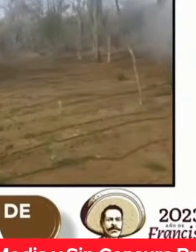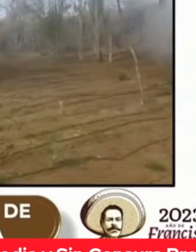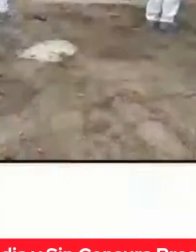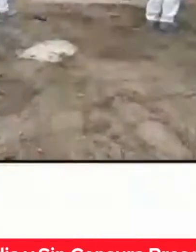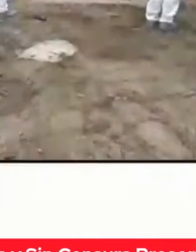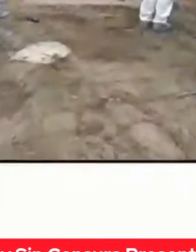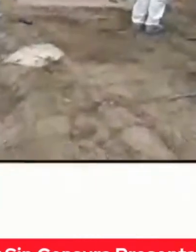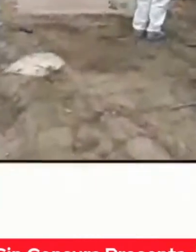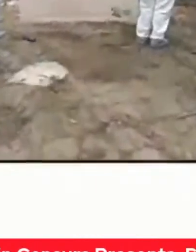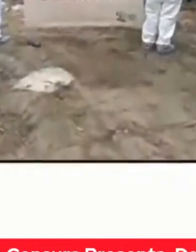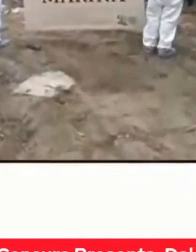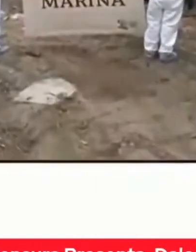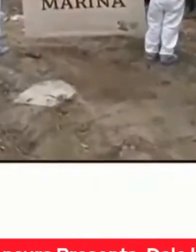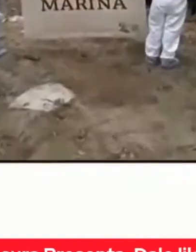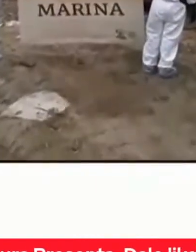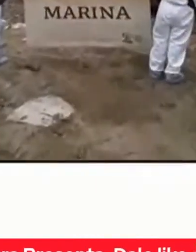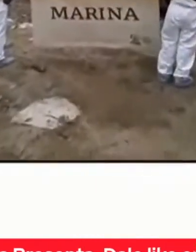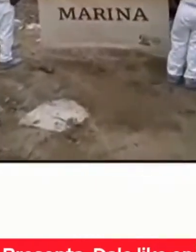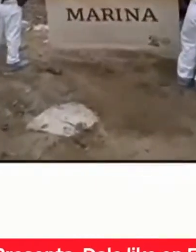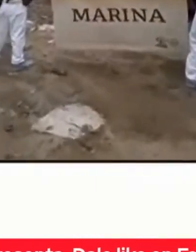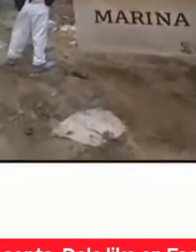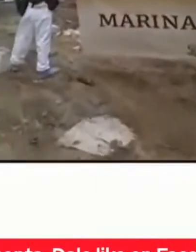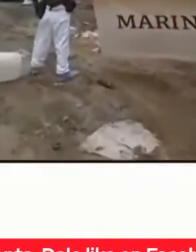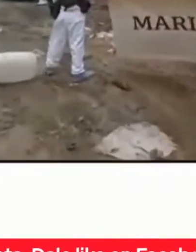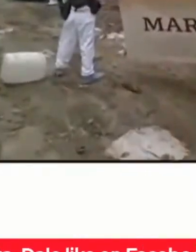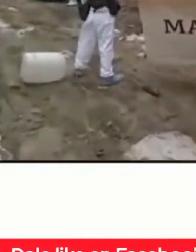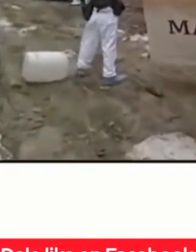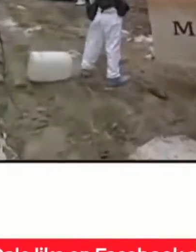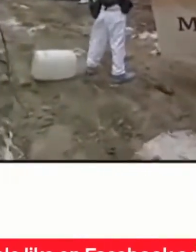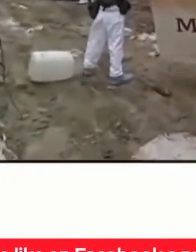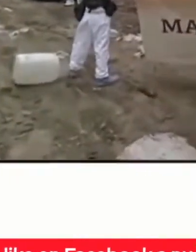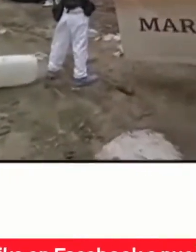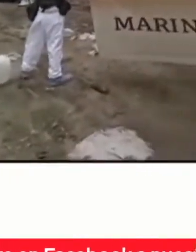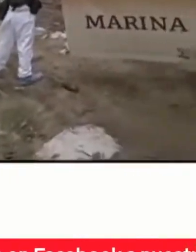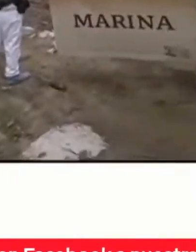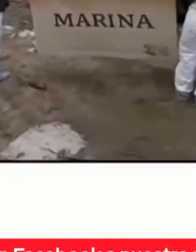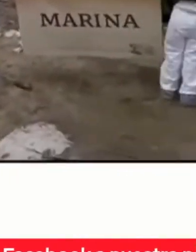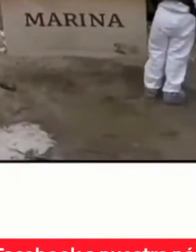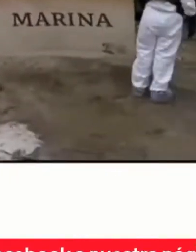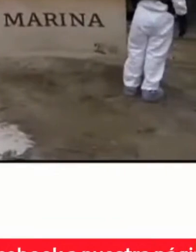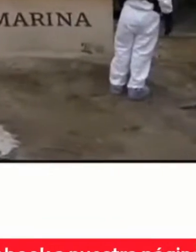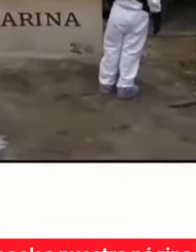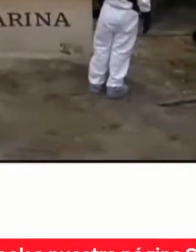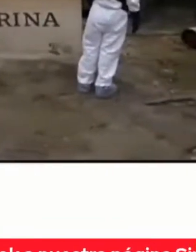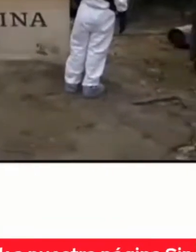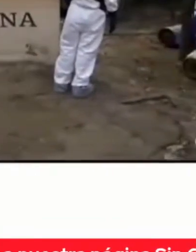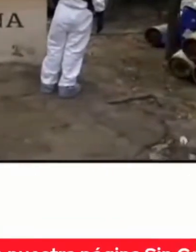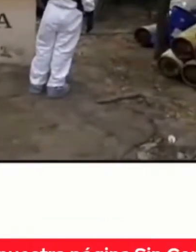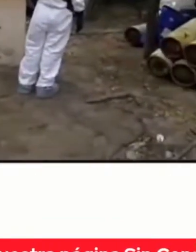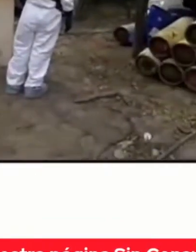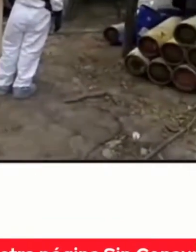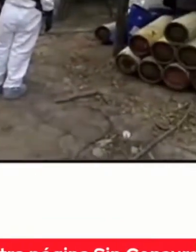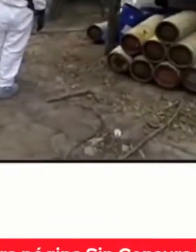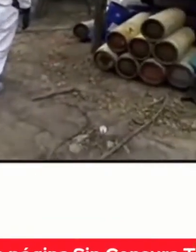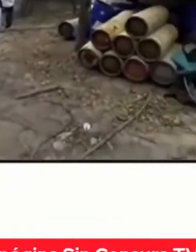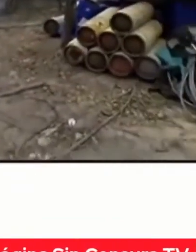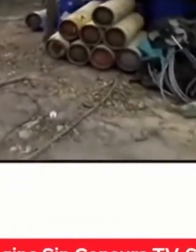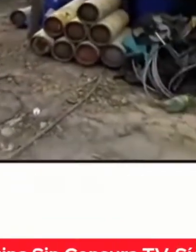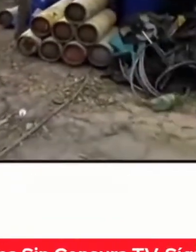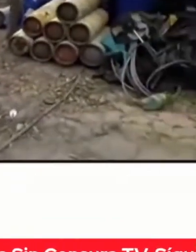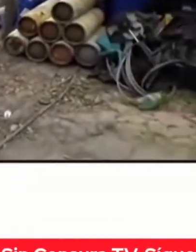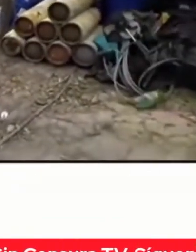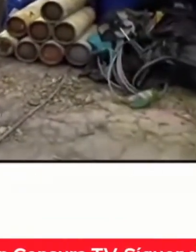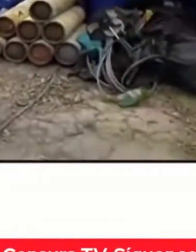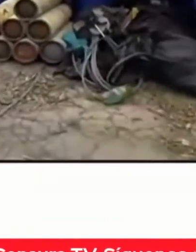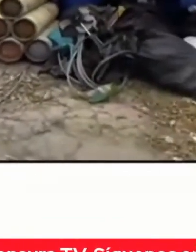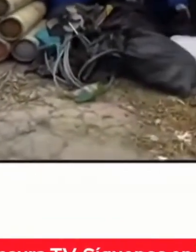en la que sigue en lo que se refiere a laboratorios clandestinos llevamos dos en esta fecha en total setenta y dos Estos son